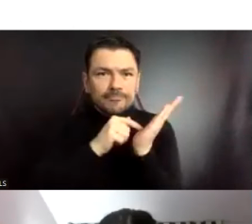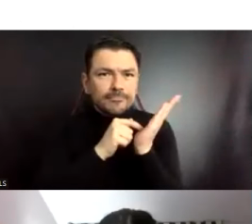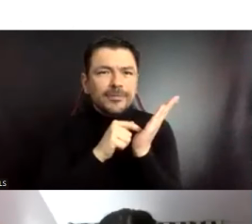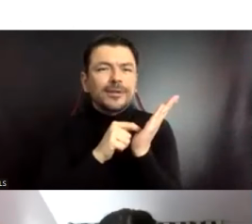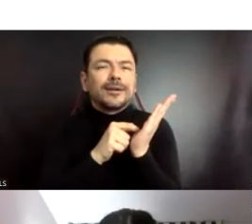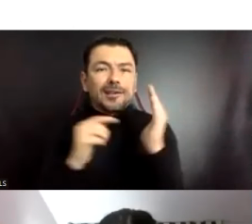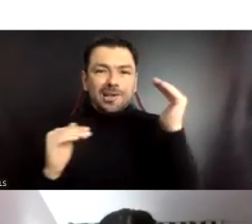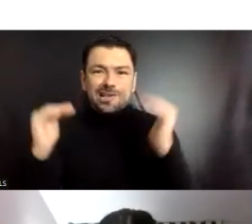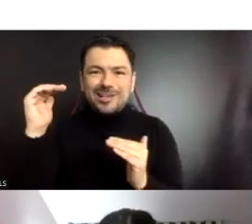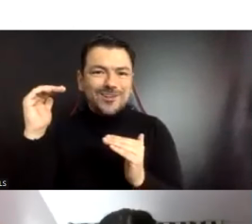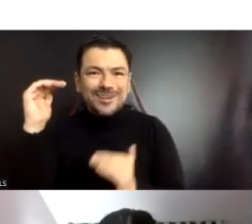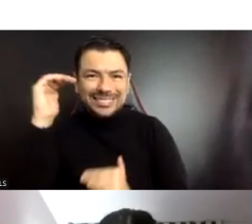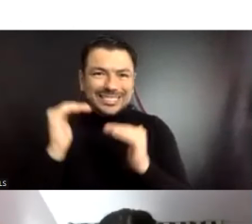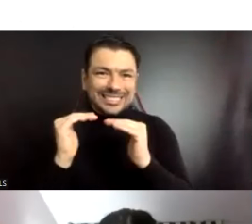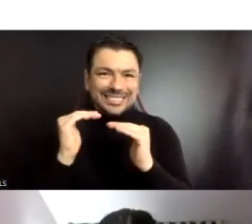áreas